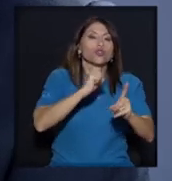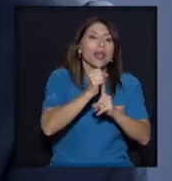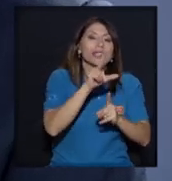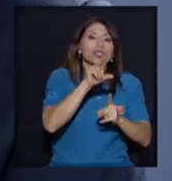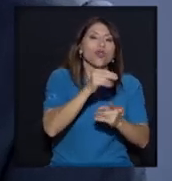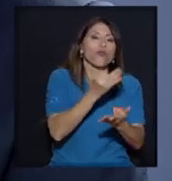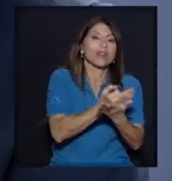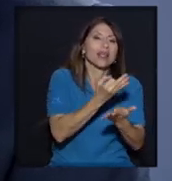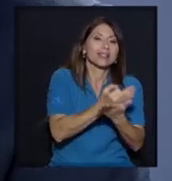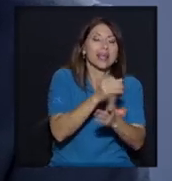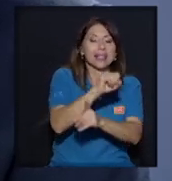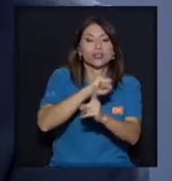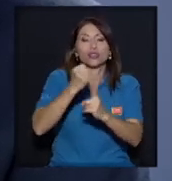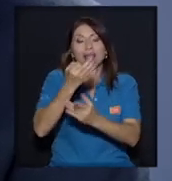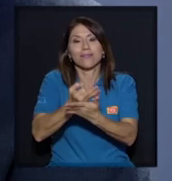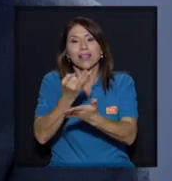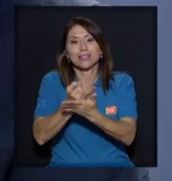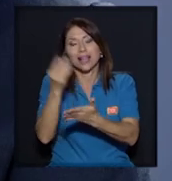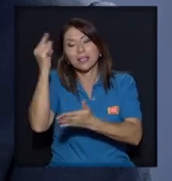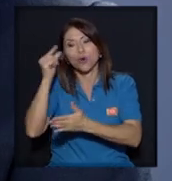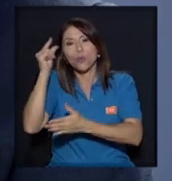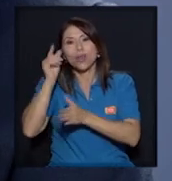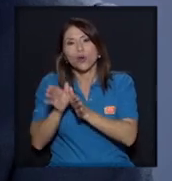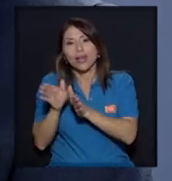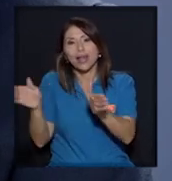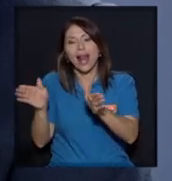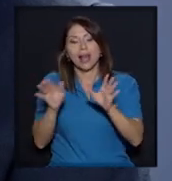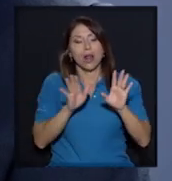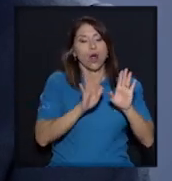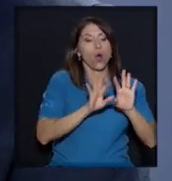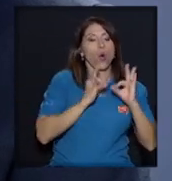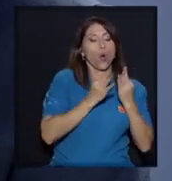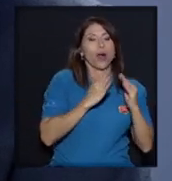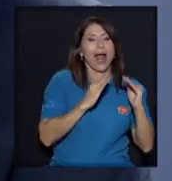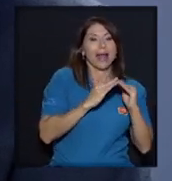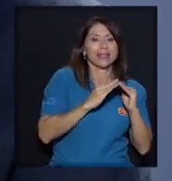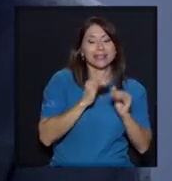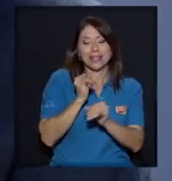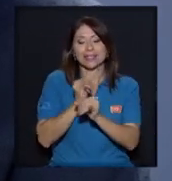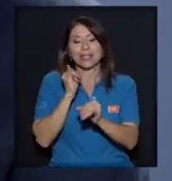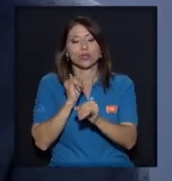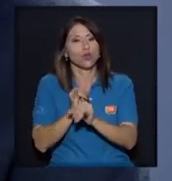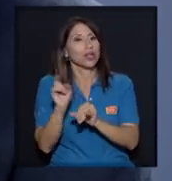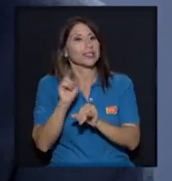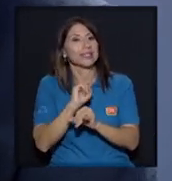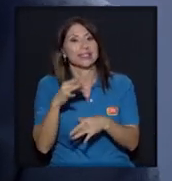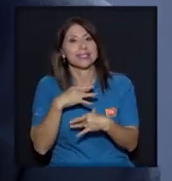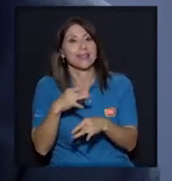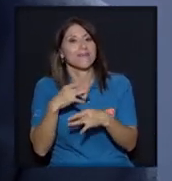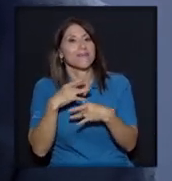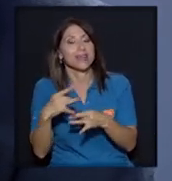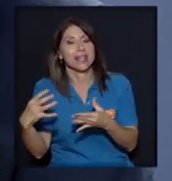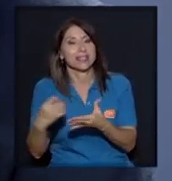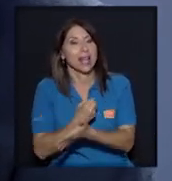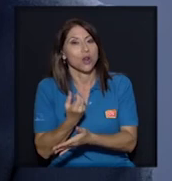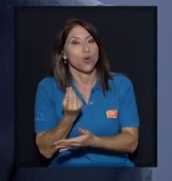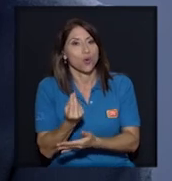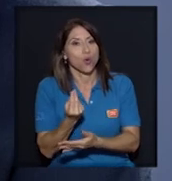sociedades financieras, el gobierno general, los hogares y las instituciones sin fines de lucro que sirven a los hogares. No